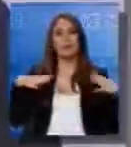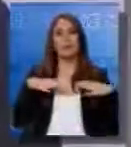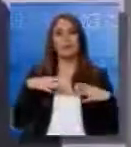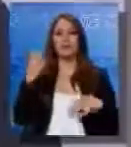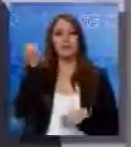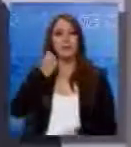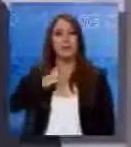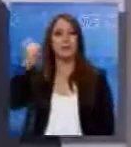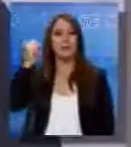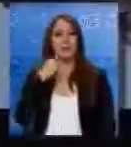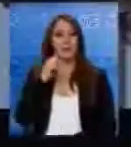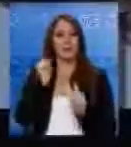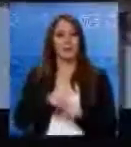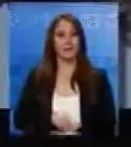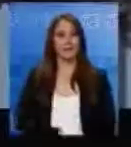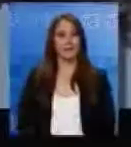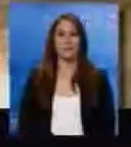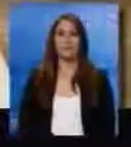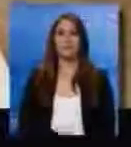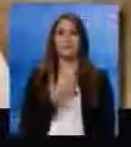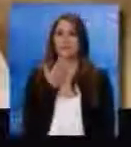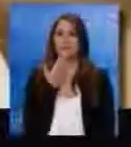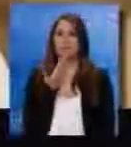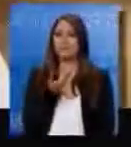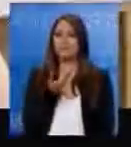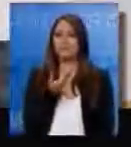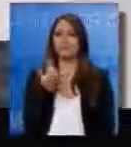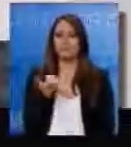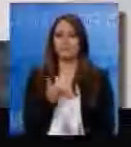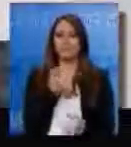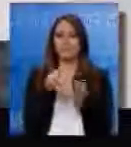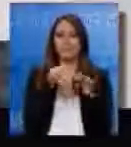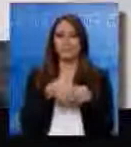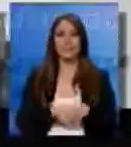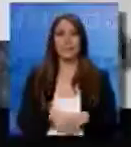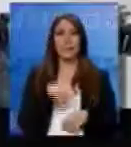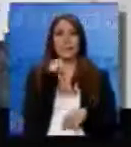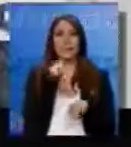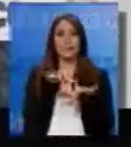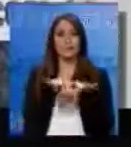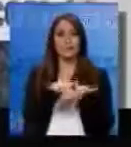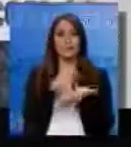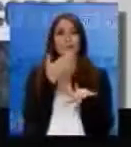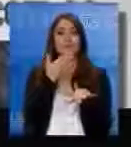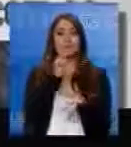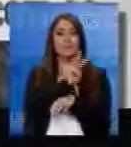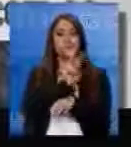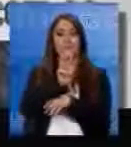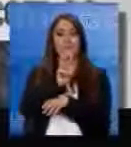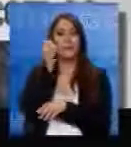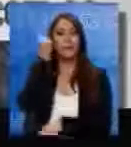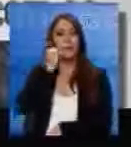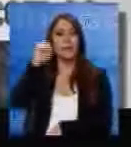toda la potencialidad del país. ¿Pero cómo hacerlo? Aquí se los contamos. Ingrese a la página